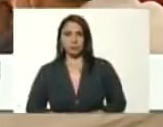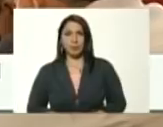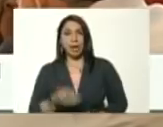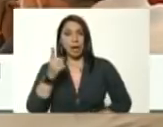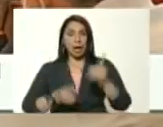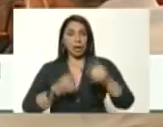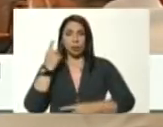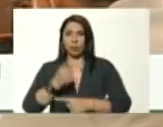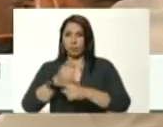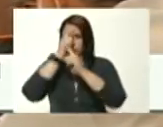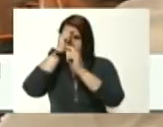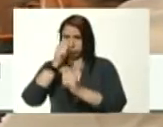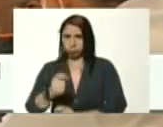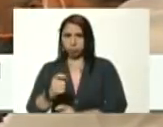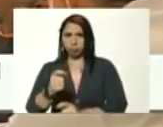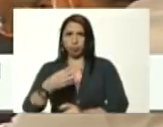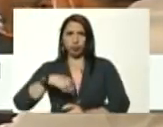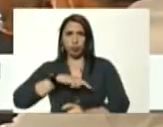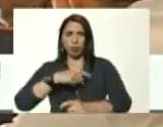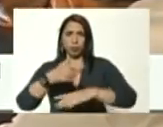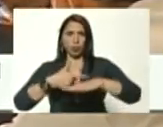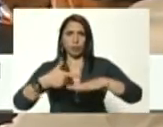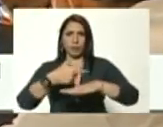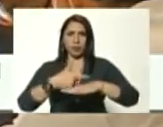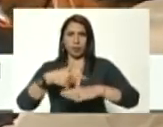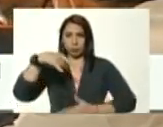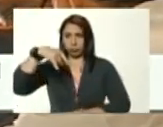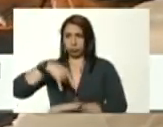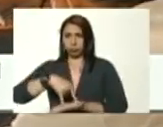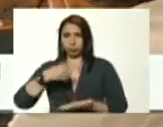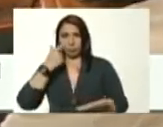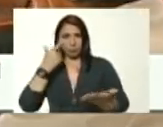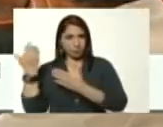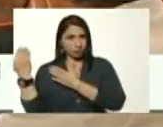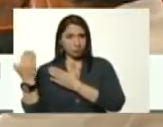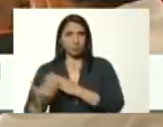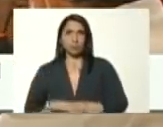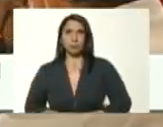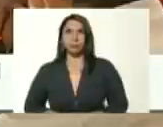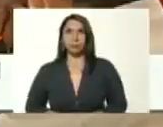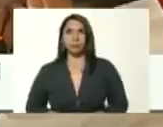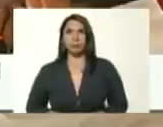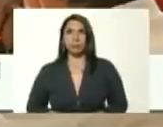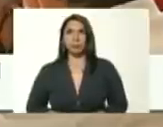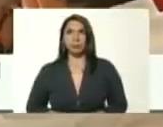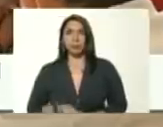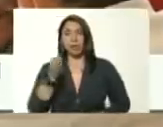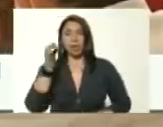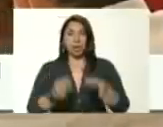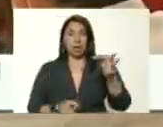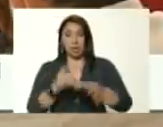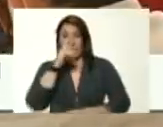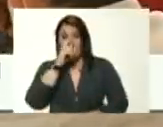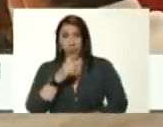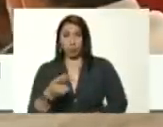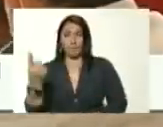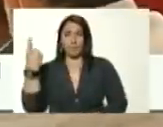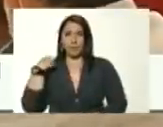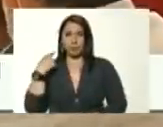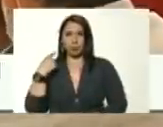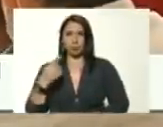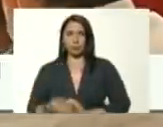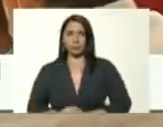reconocerle a nuestro gobernador señor rafael lacava es justamente que desde el año pasado y